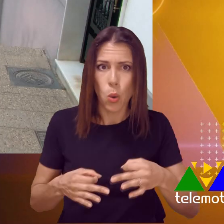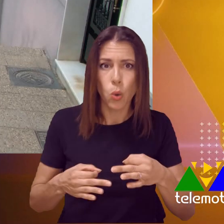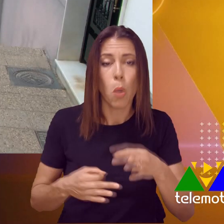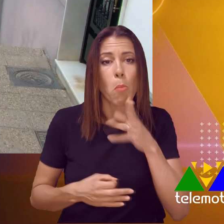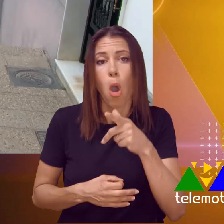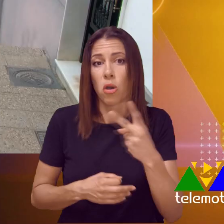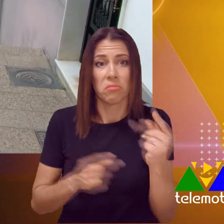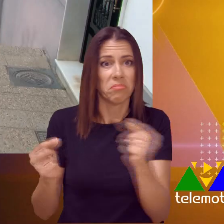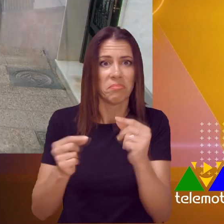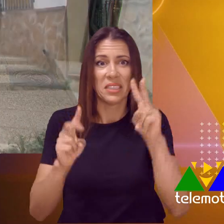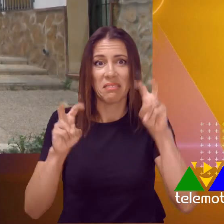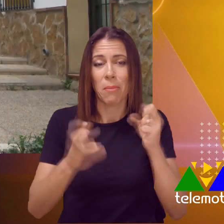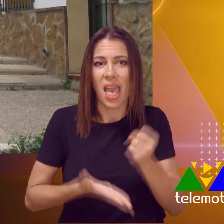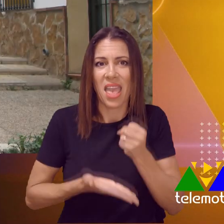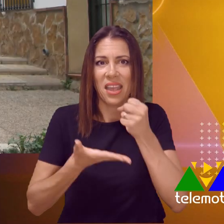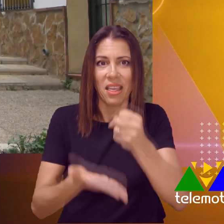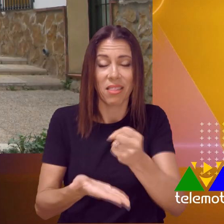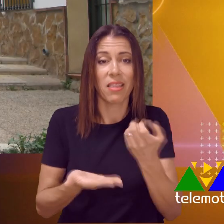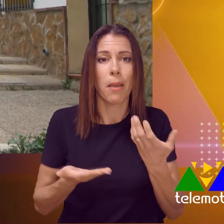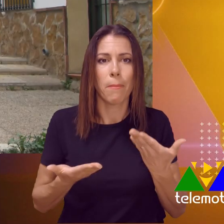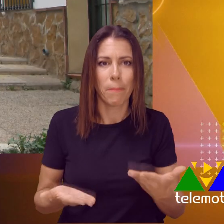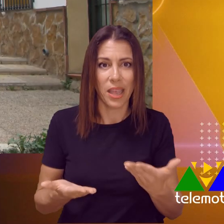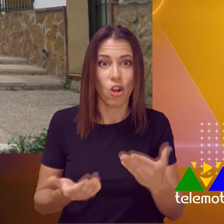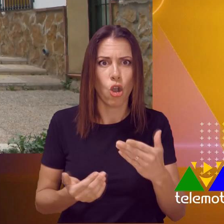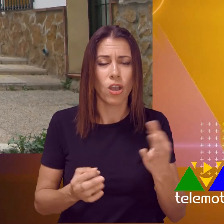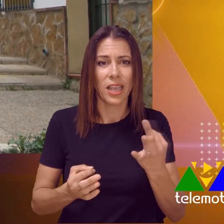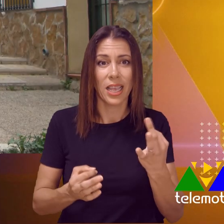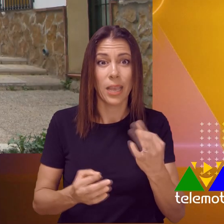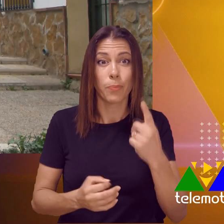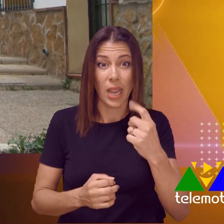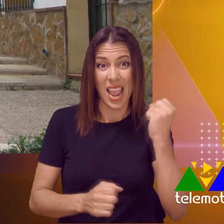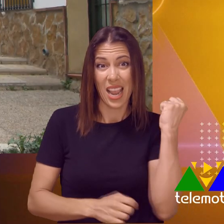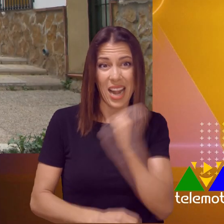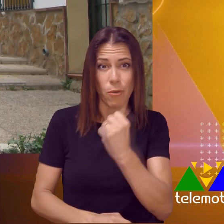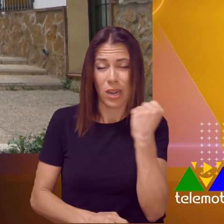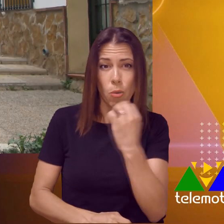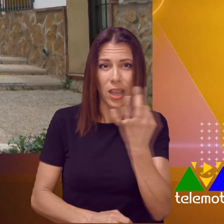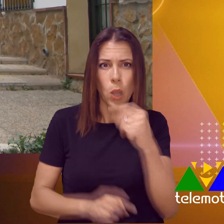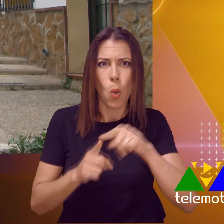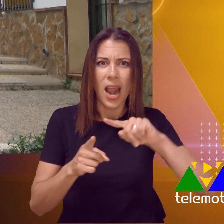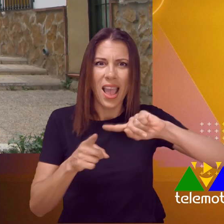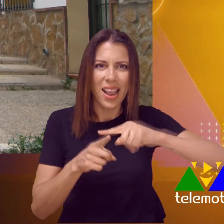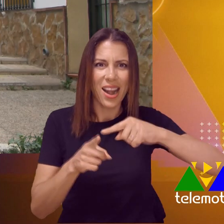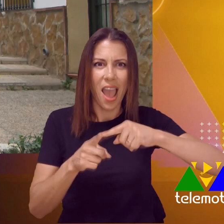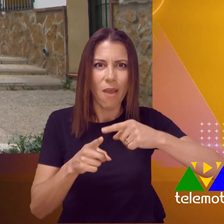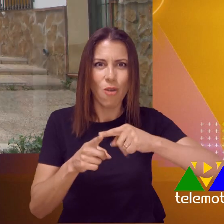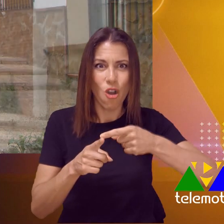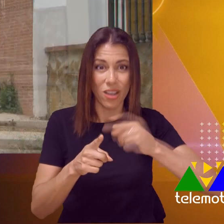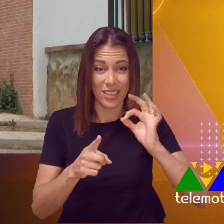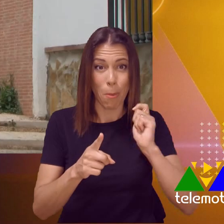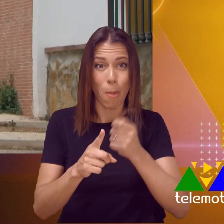unas cuestiones de herencia. Seguramente el caso es que le clavó un clavo en un ojo. Un clavo.